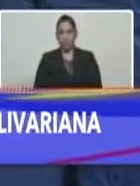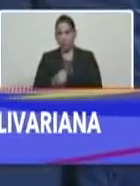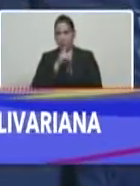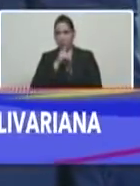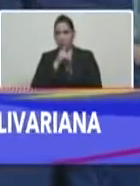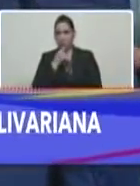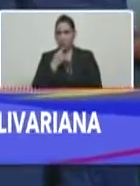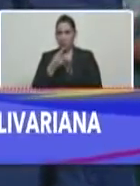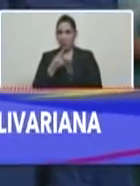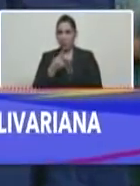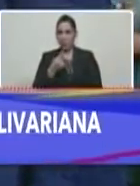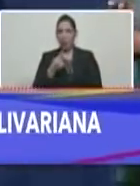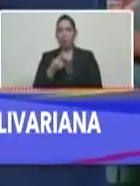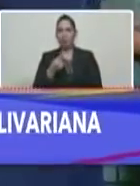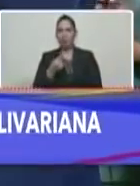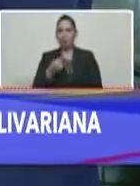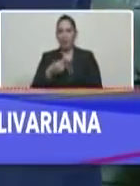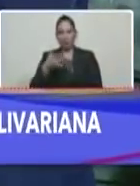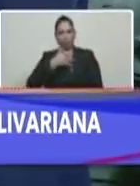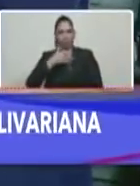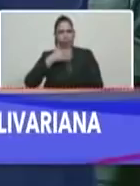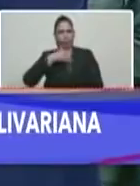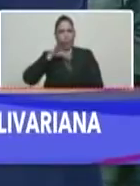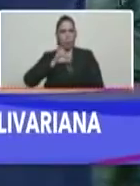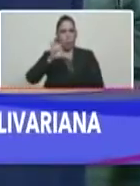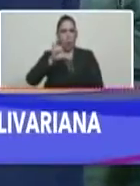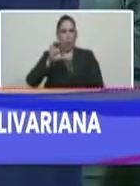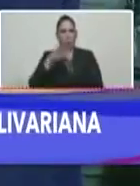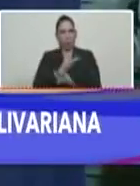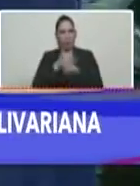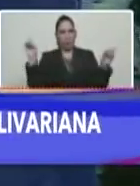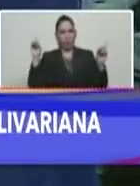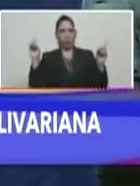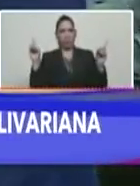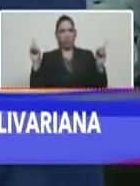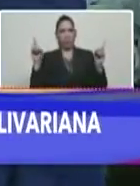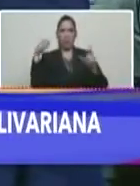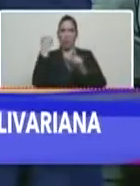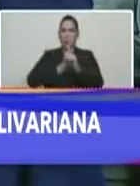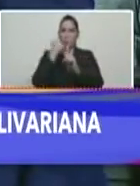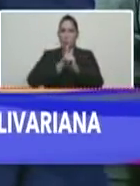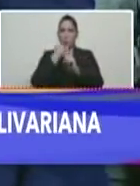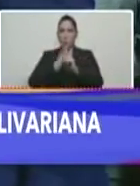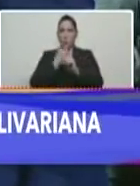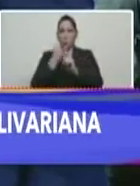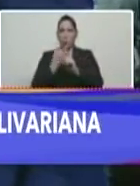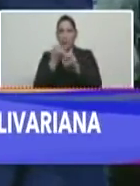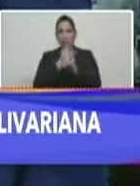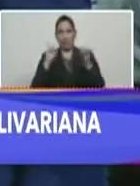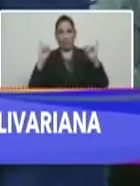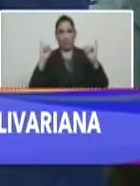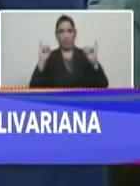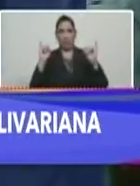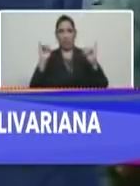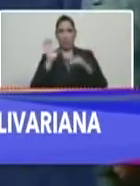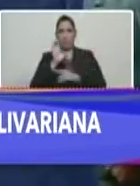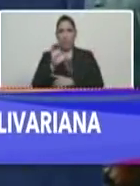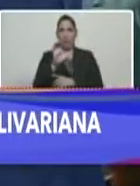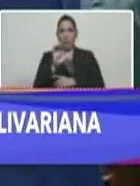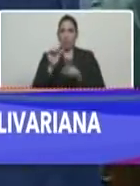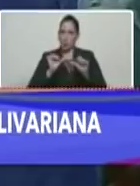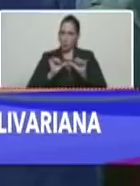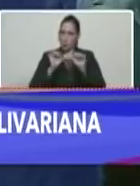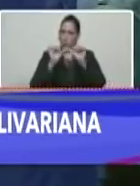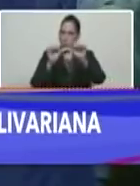el carácter patriota, el carácter democrático y que la lucha por la independencia de la nación